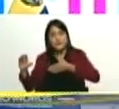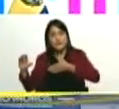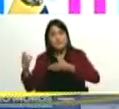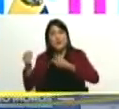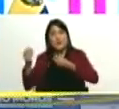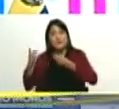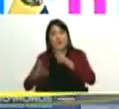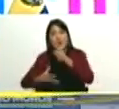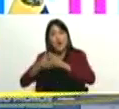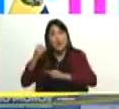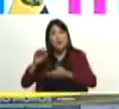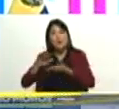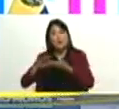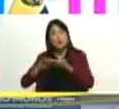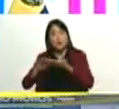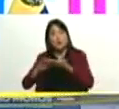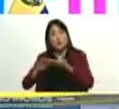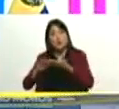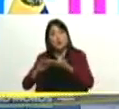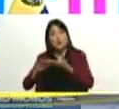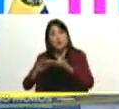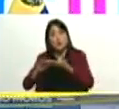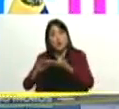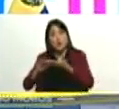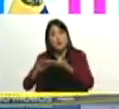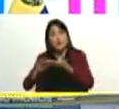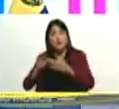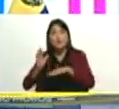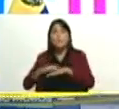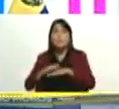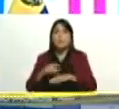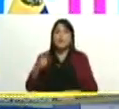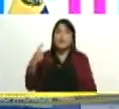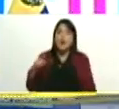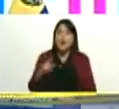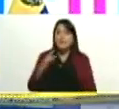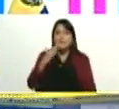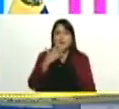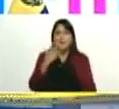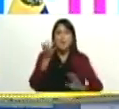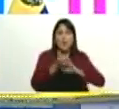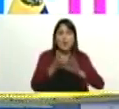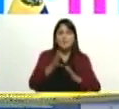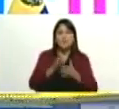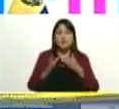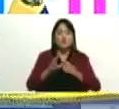soluciones a los ingentes problemas que han surgido del cambio climático.